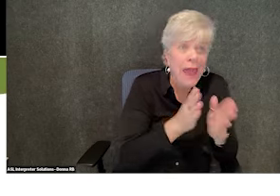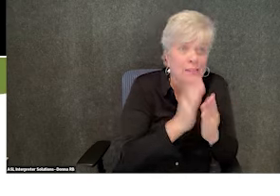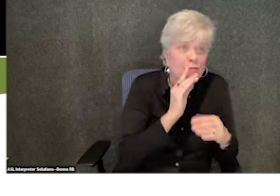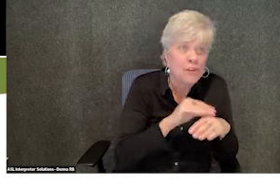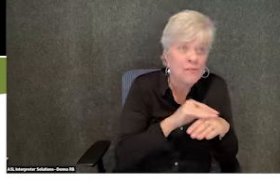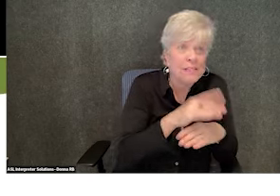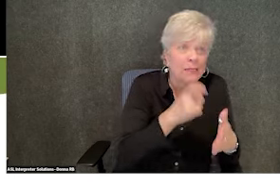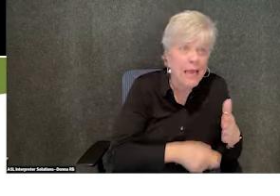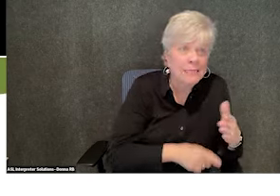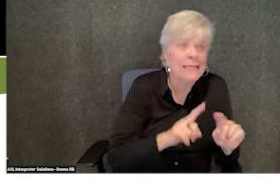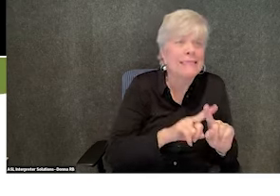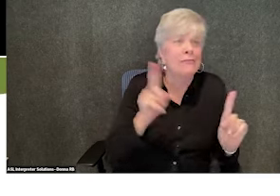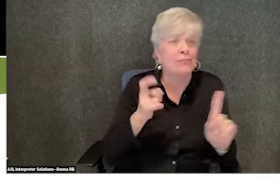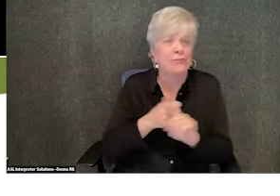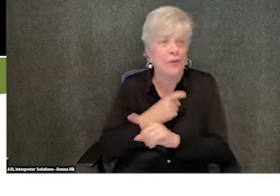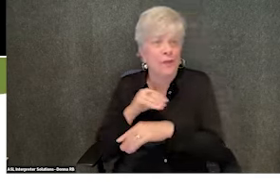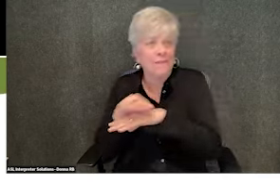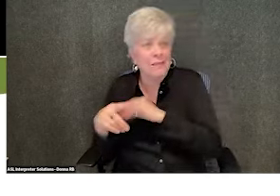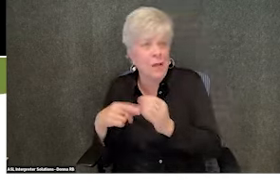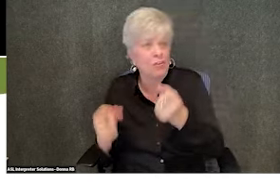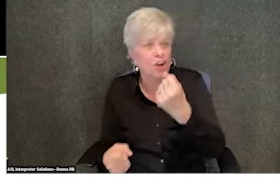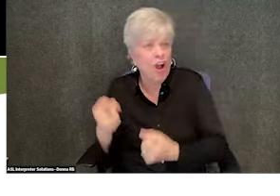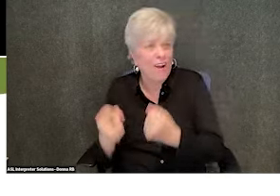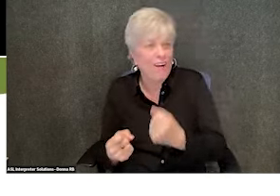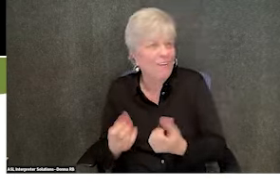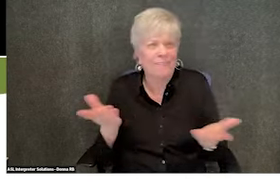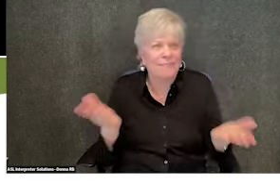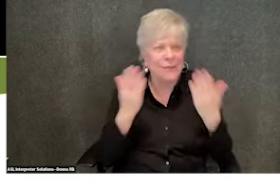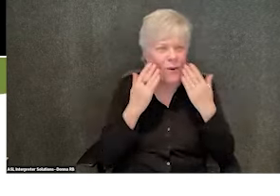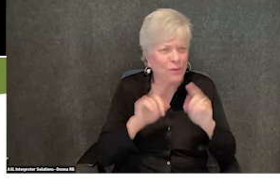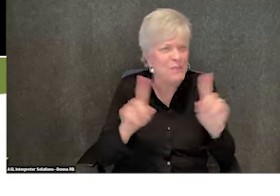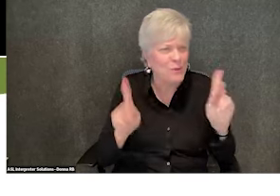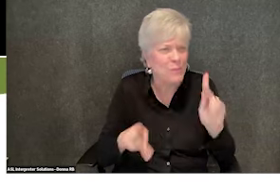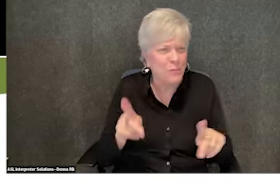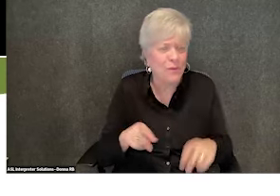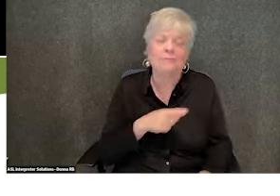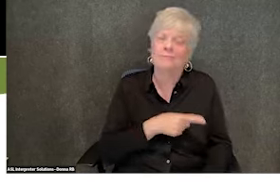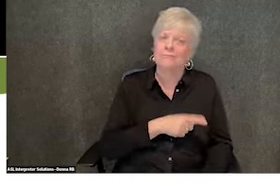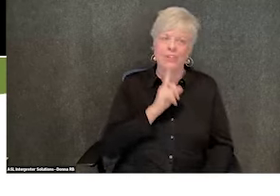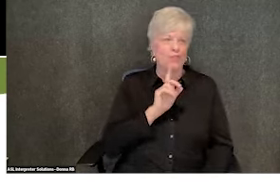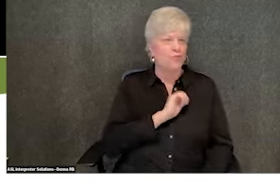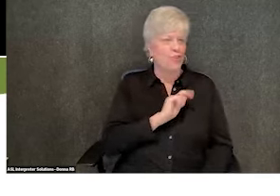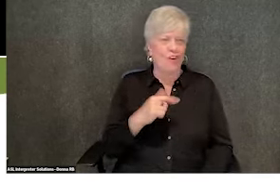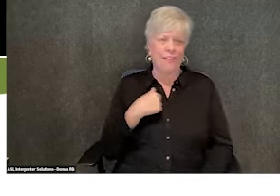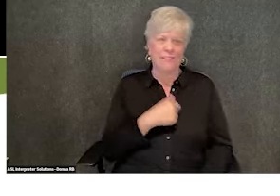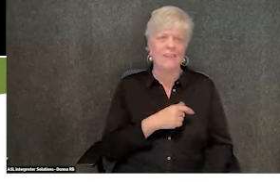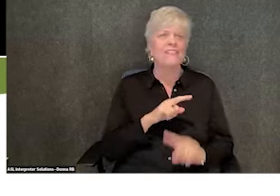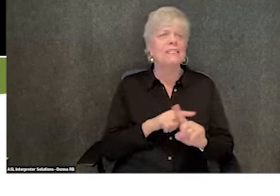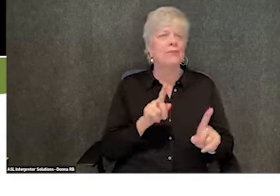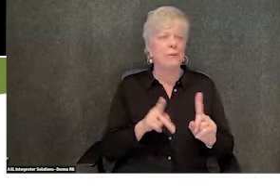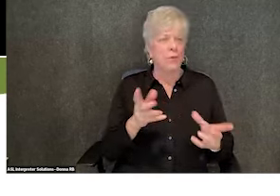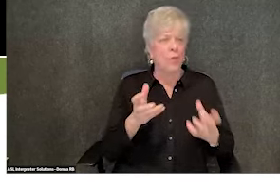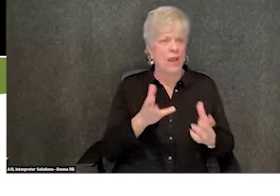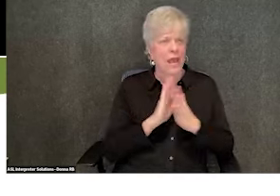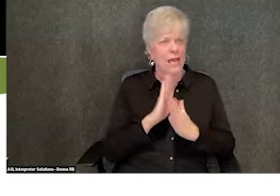no pregunto a la misma persona sobre mi carro y que sobre la cocina o sobre los